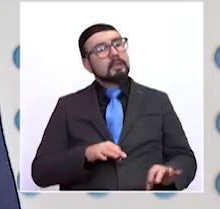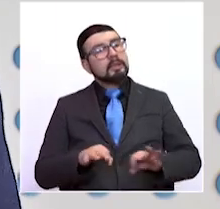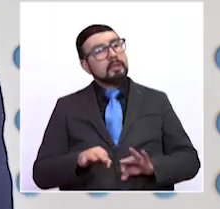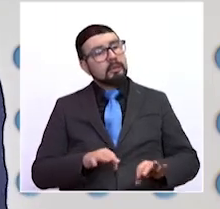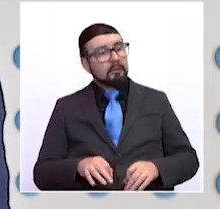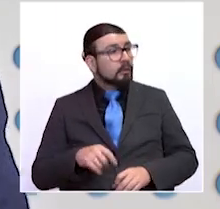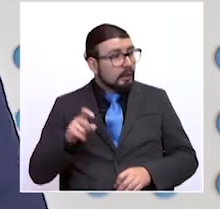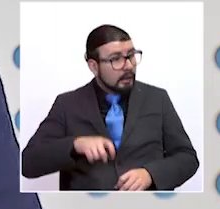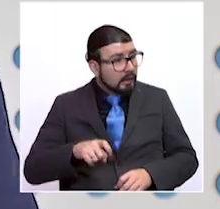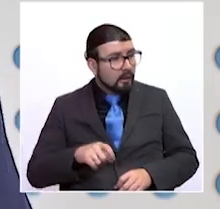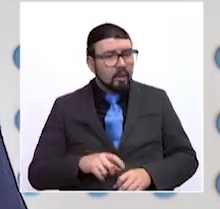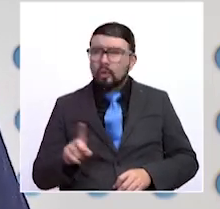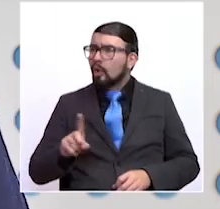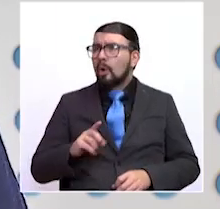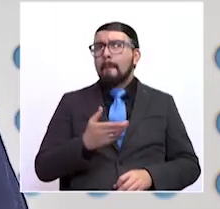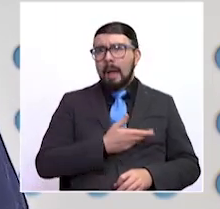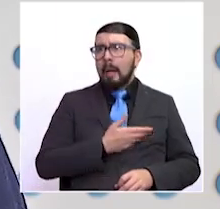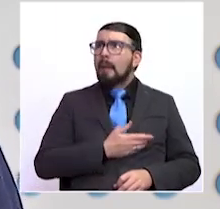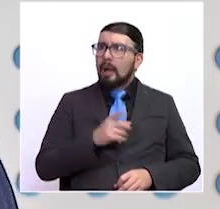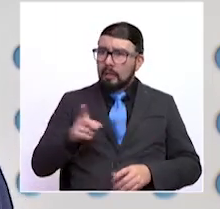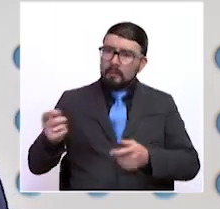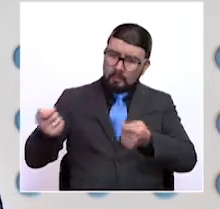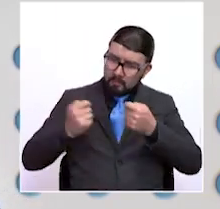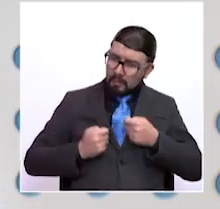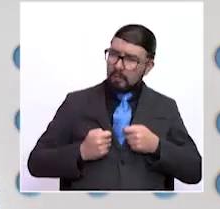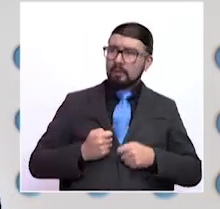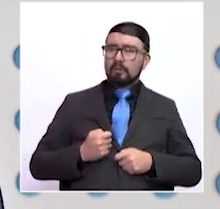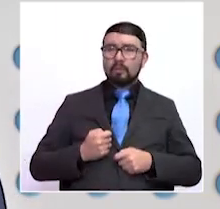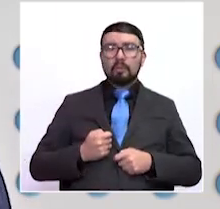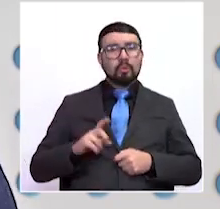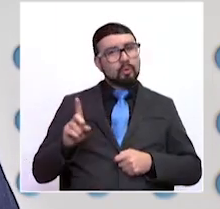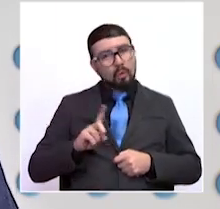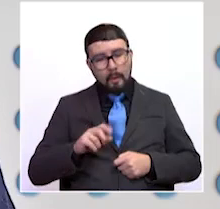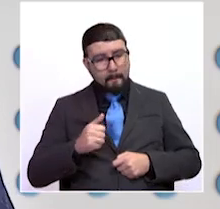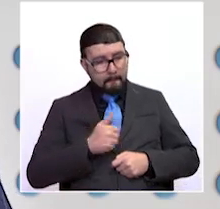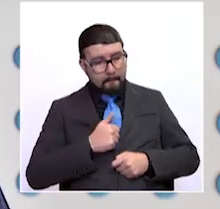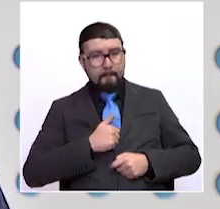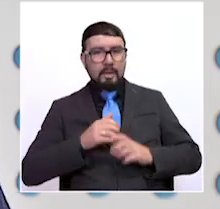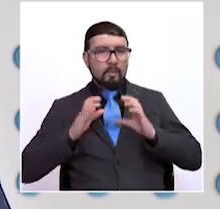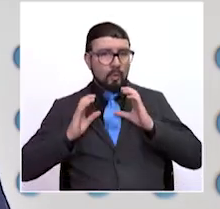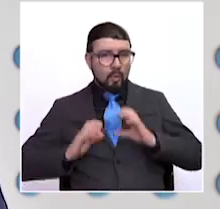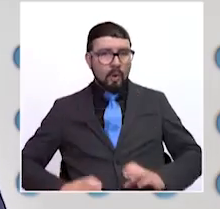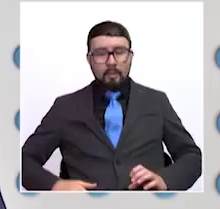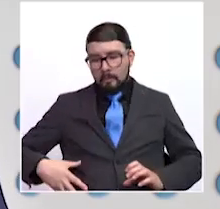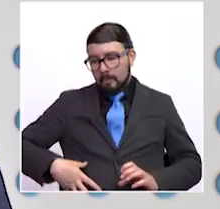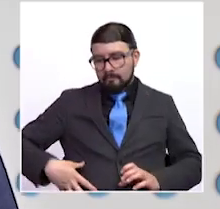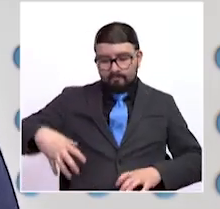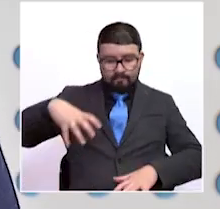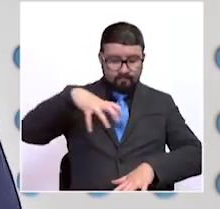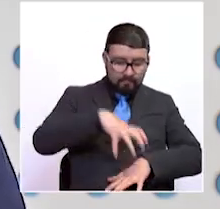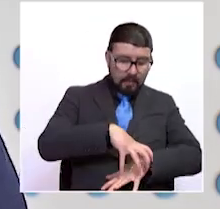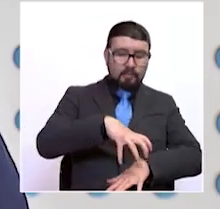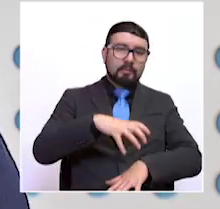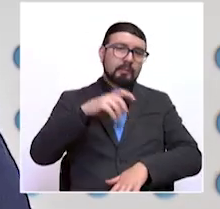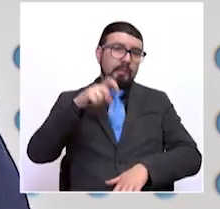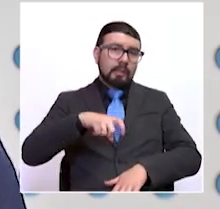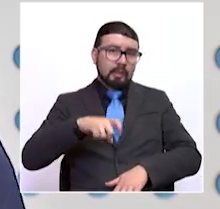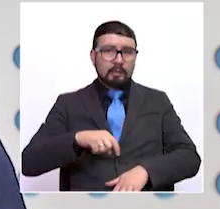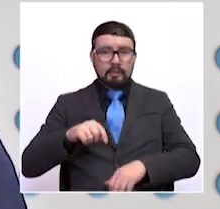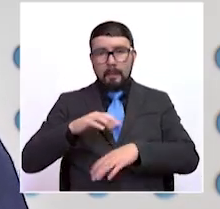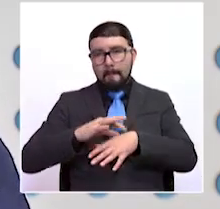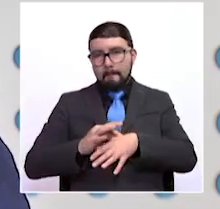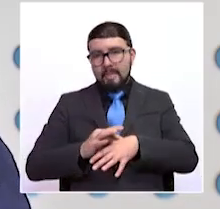piel. No, mi mamá que me dé. No, esto no es, esto es del mismo cuerpo de la persona. Pero bueno, ya tenemos